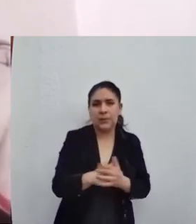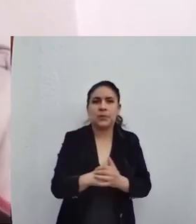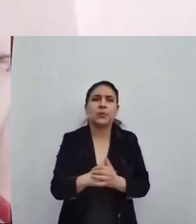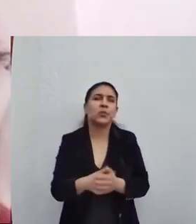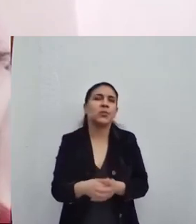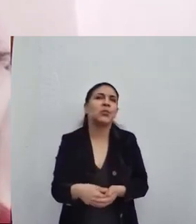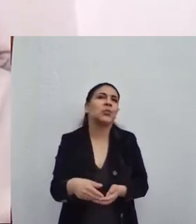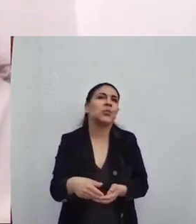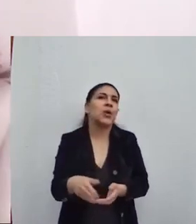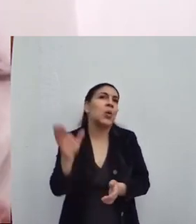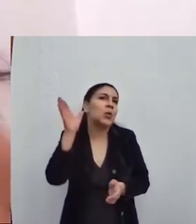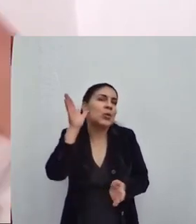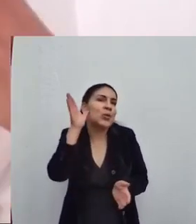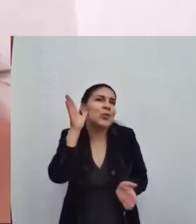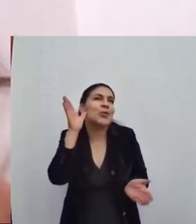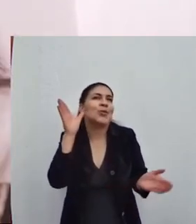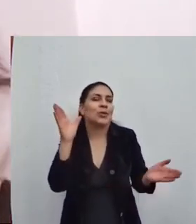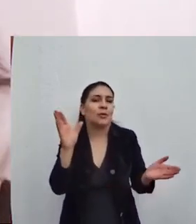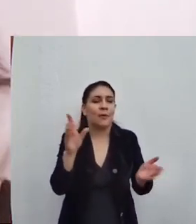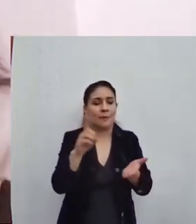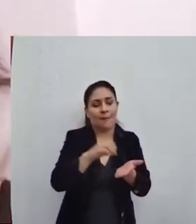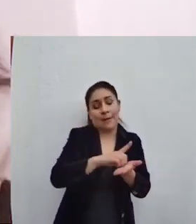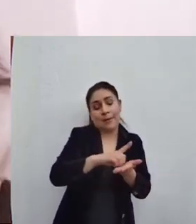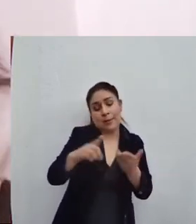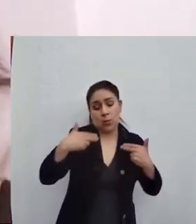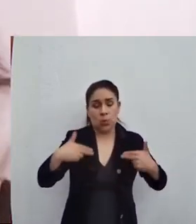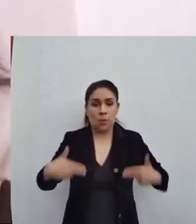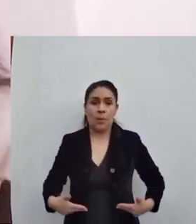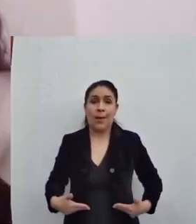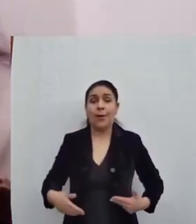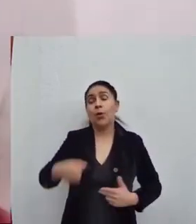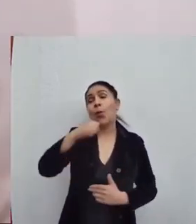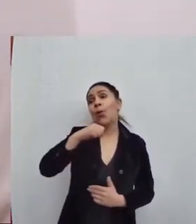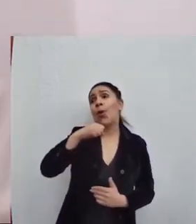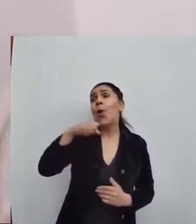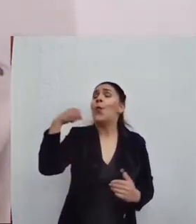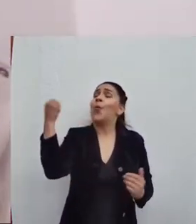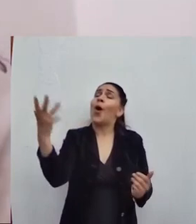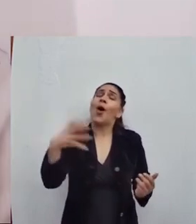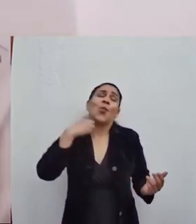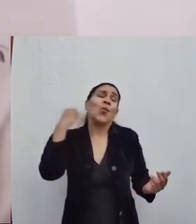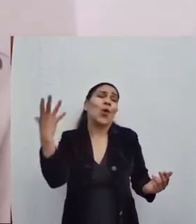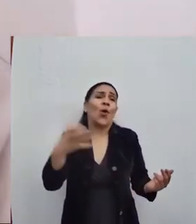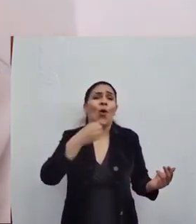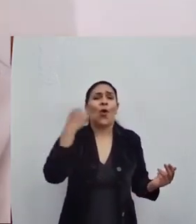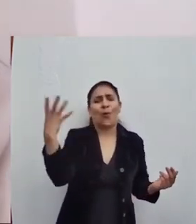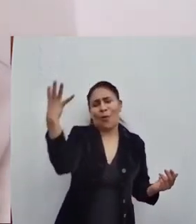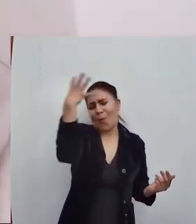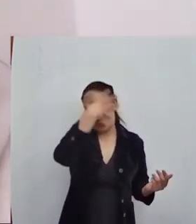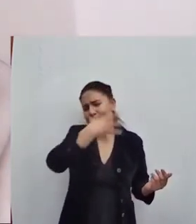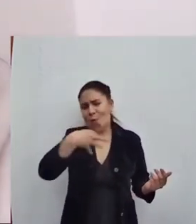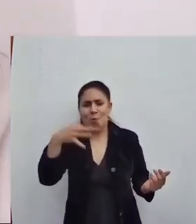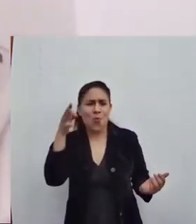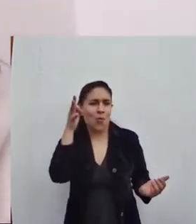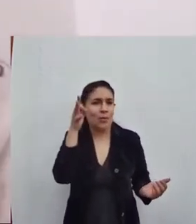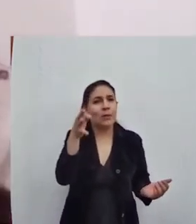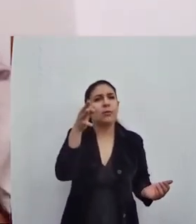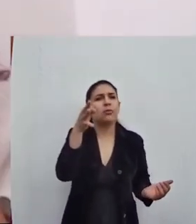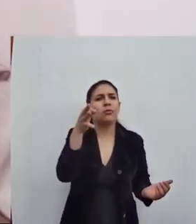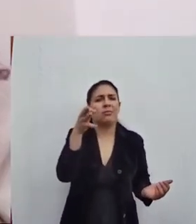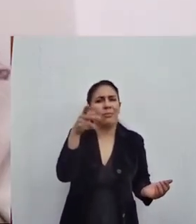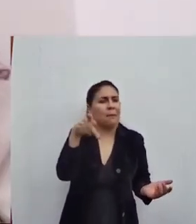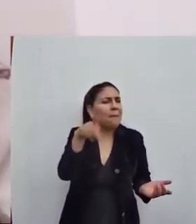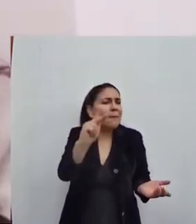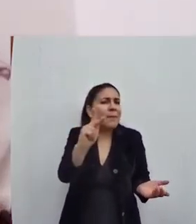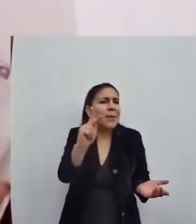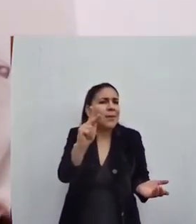¿no? En derechos humanos, en esto, y qué hacemos, y que la observancia, ¿y dónde quedamos? O sea, queda